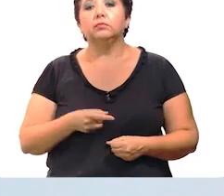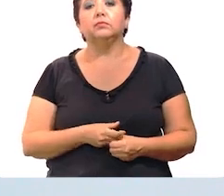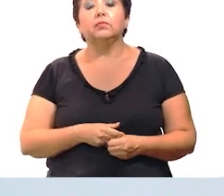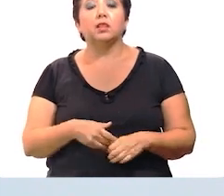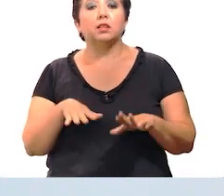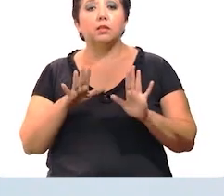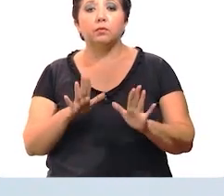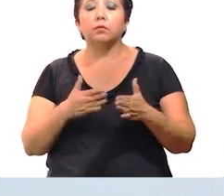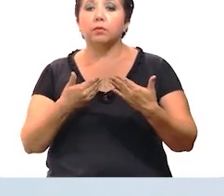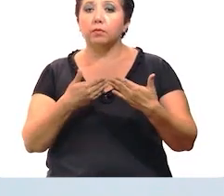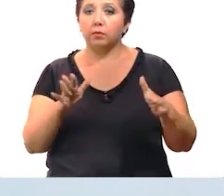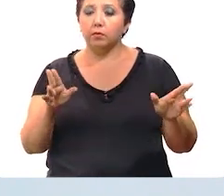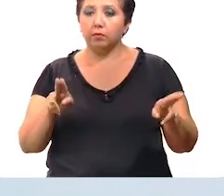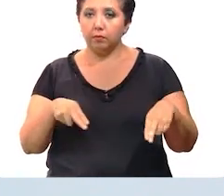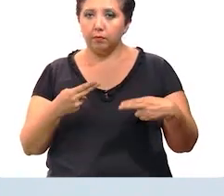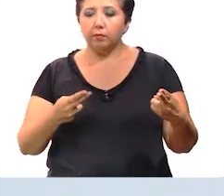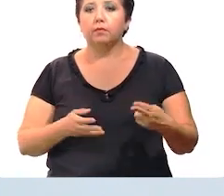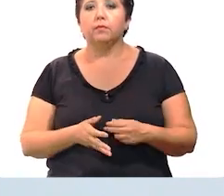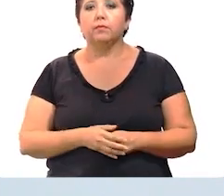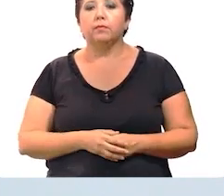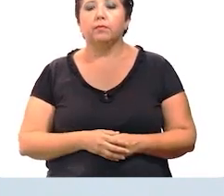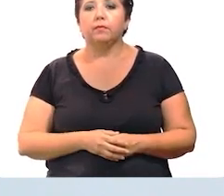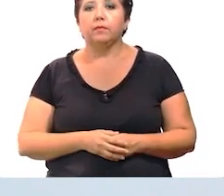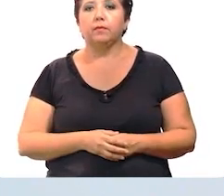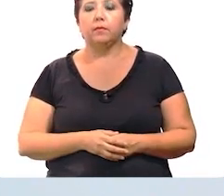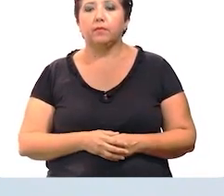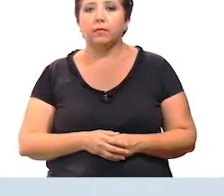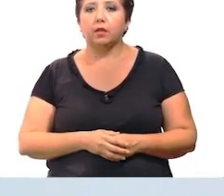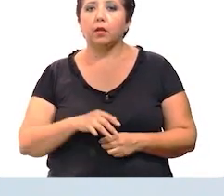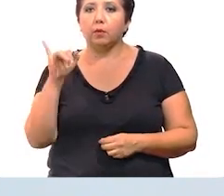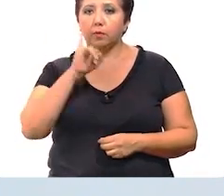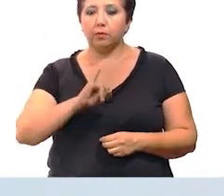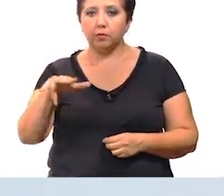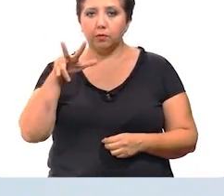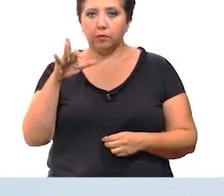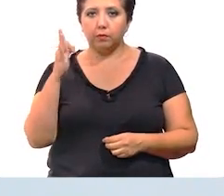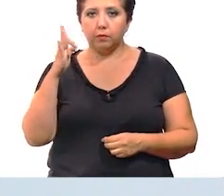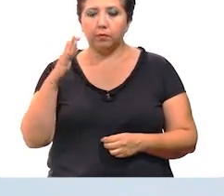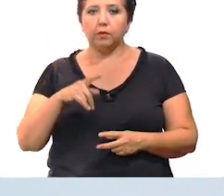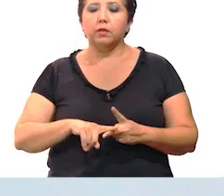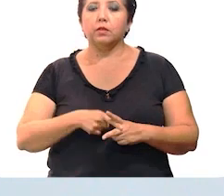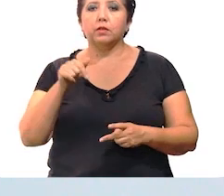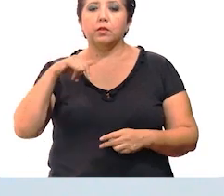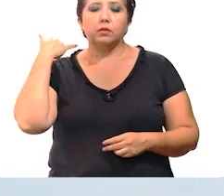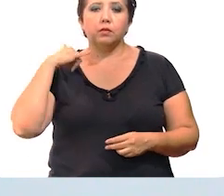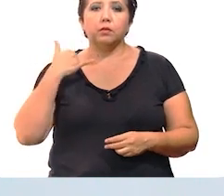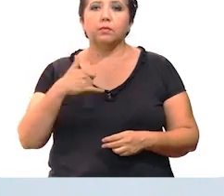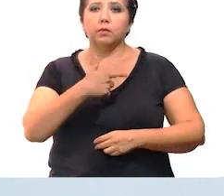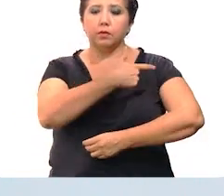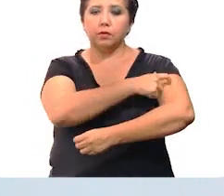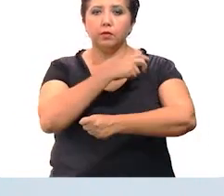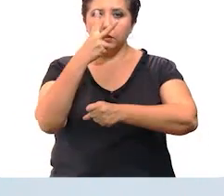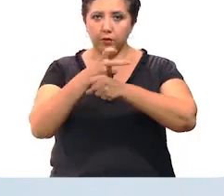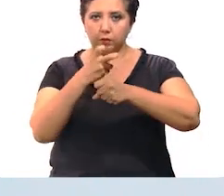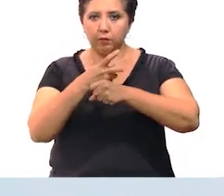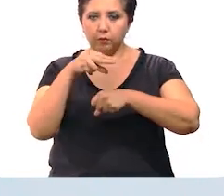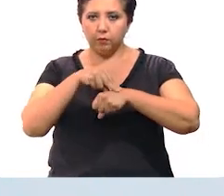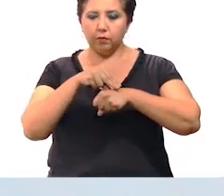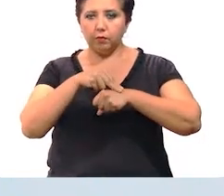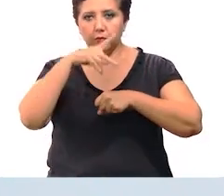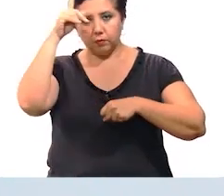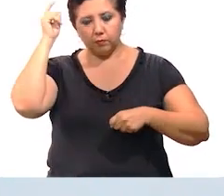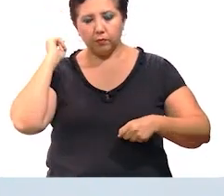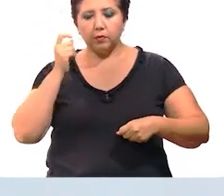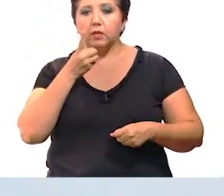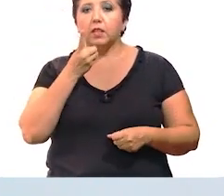e interrumpir el proceso de reactivación económica. El jueves 18 de febrero inició en Yucatán la aplicación de la segunda dosis de la vacuna